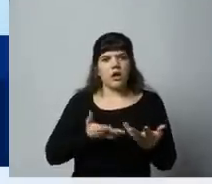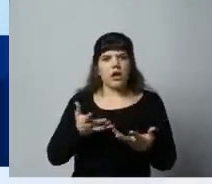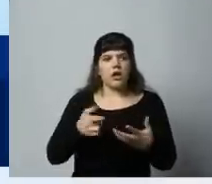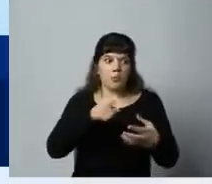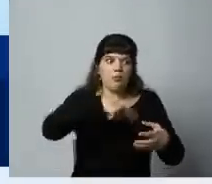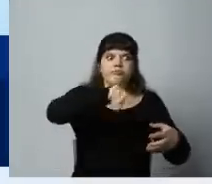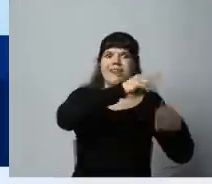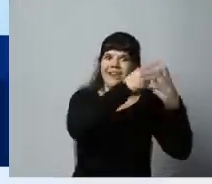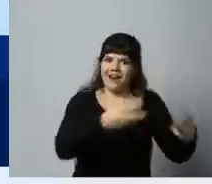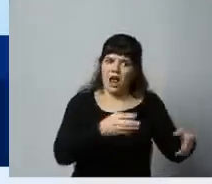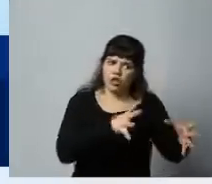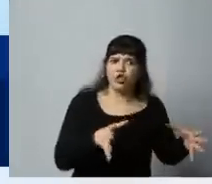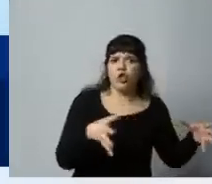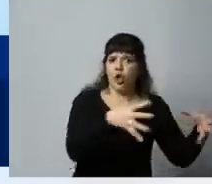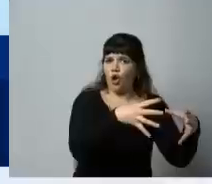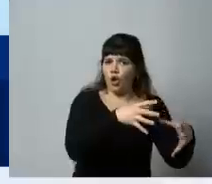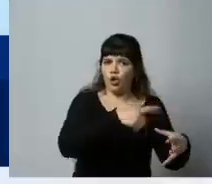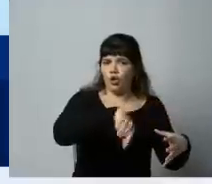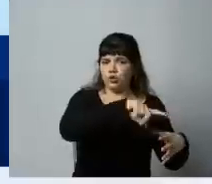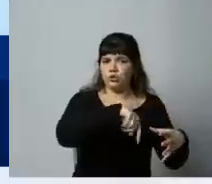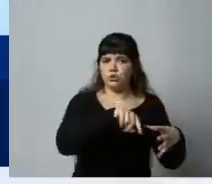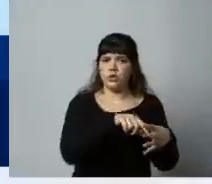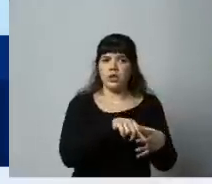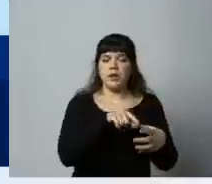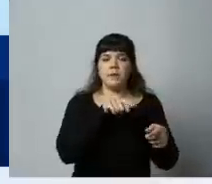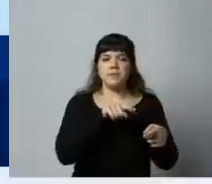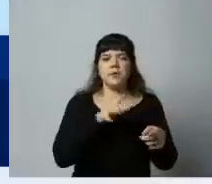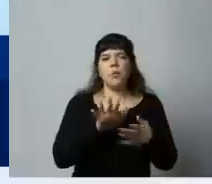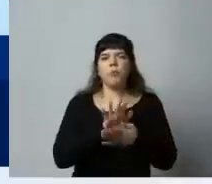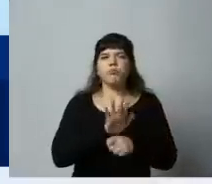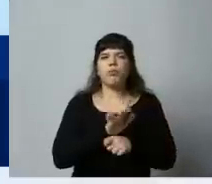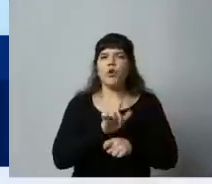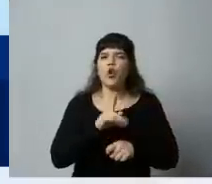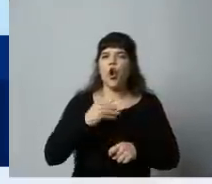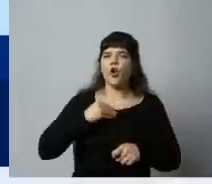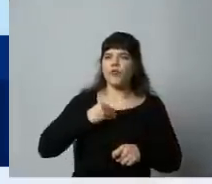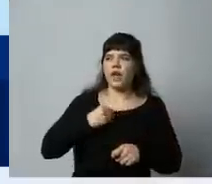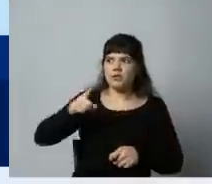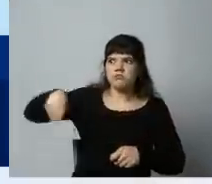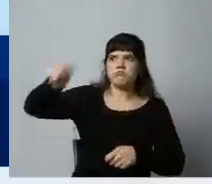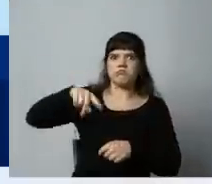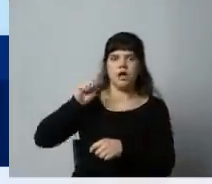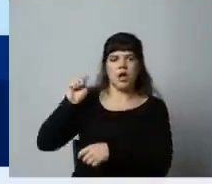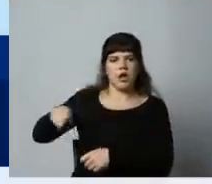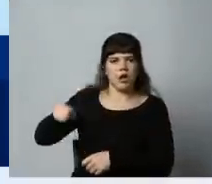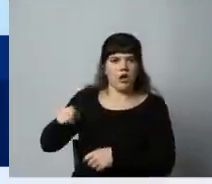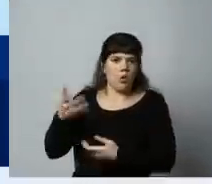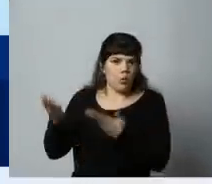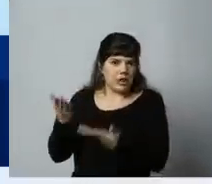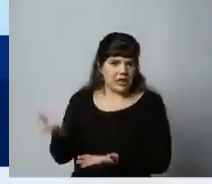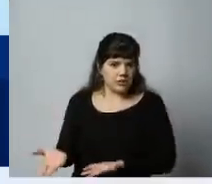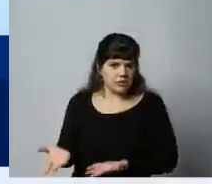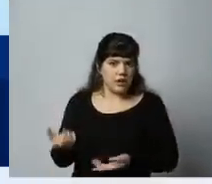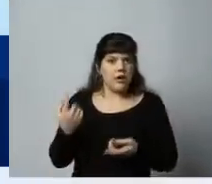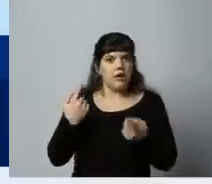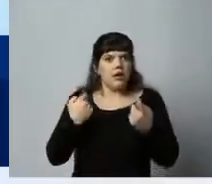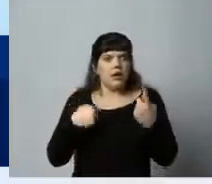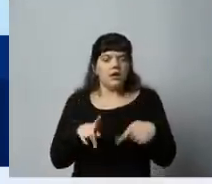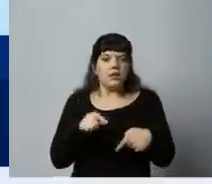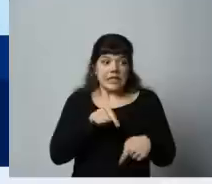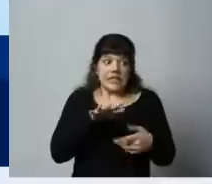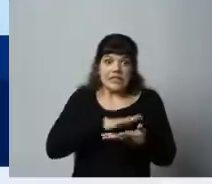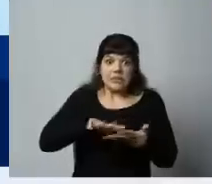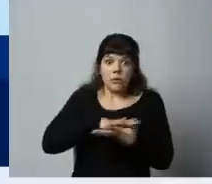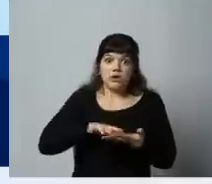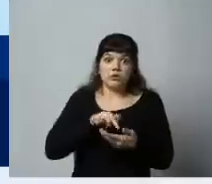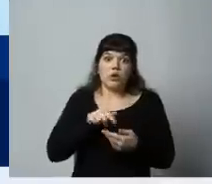partido en general o de sus integrantes a desconfiar de los fallos de la justicia en este caso particular además lo de